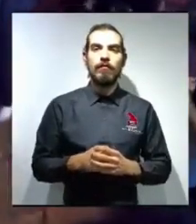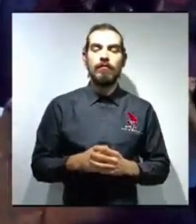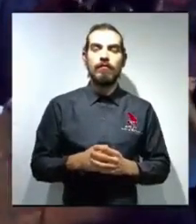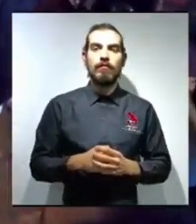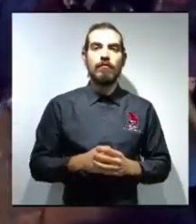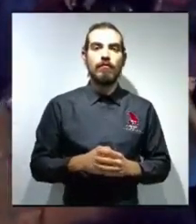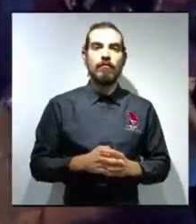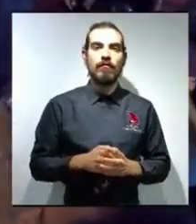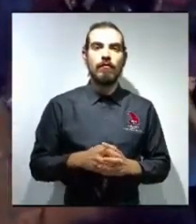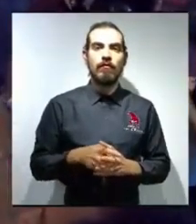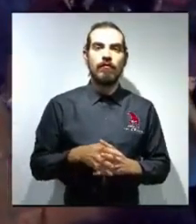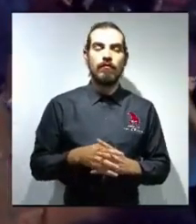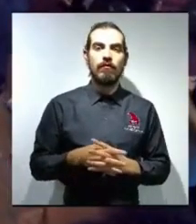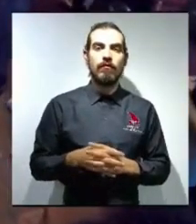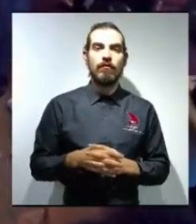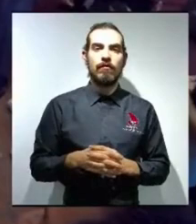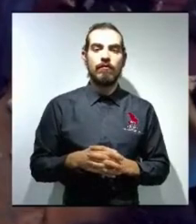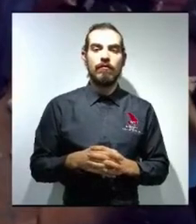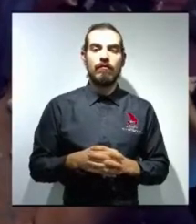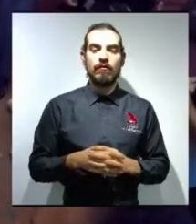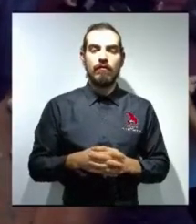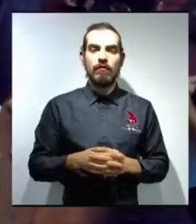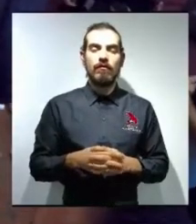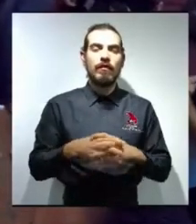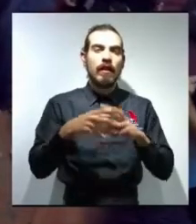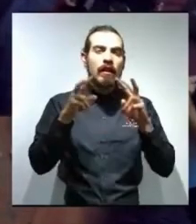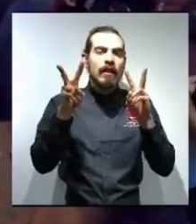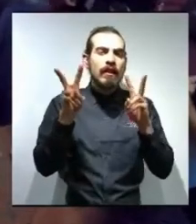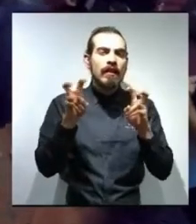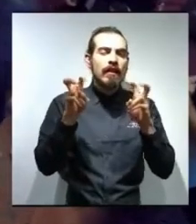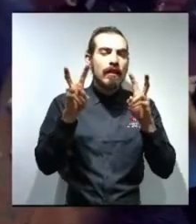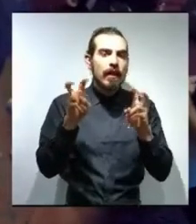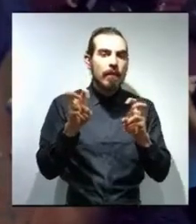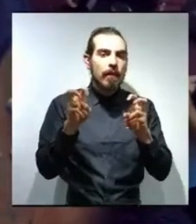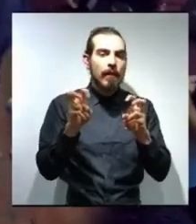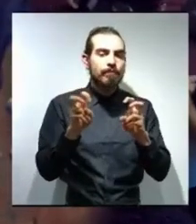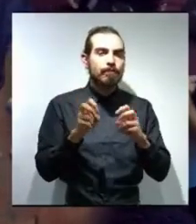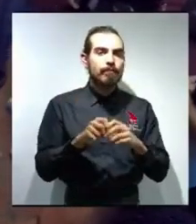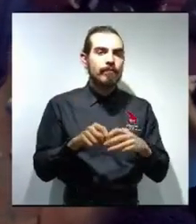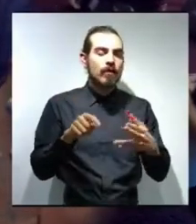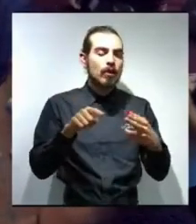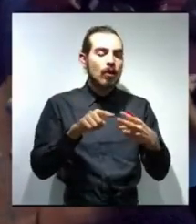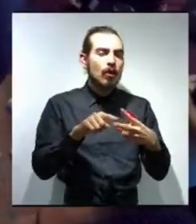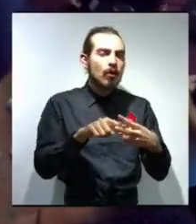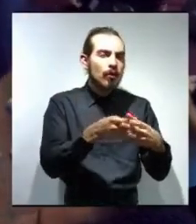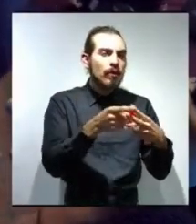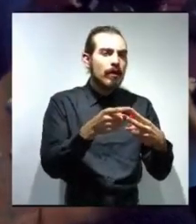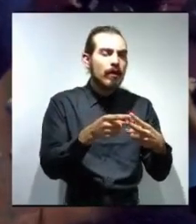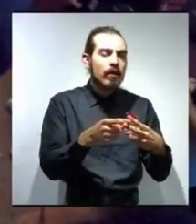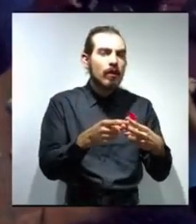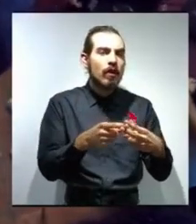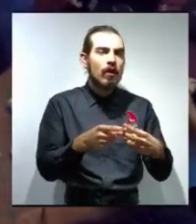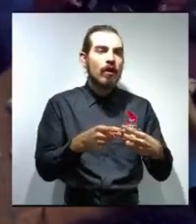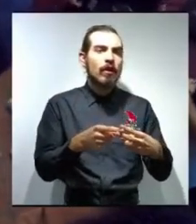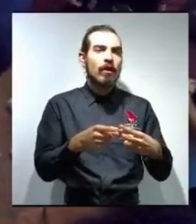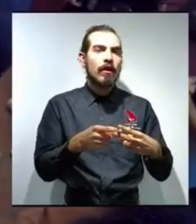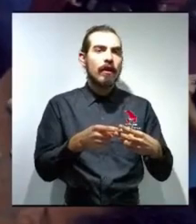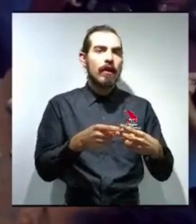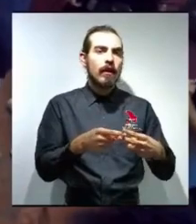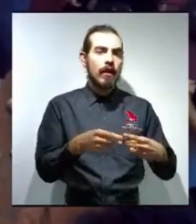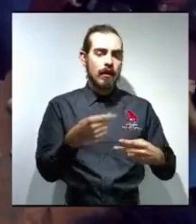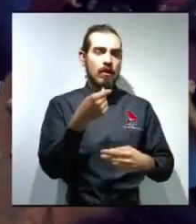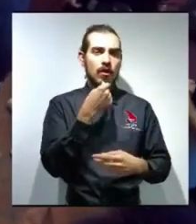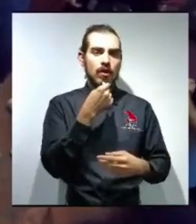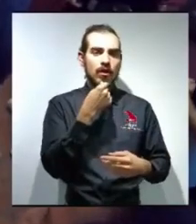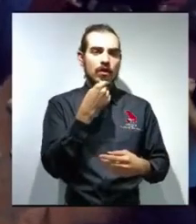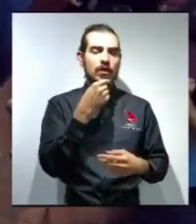cuestionarle sobre el tema del inicio de esta gestión, que era para niños vulnerables, niños que no tenían recursos.